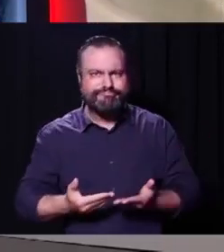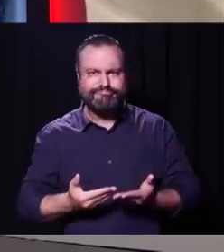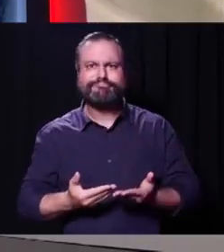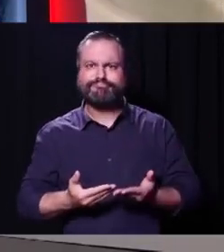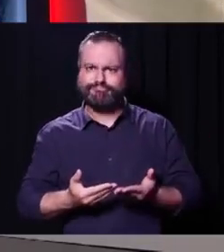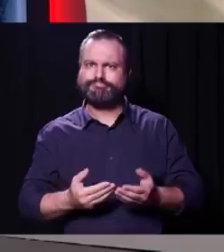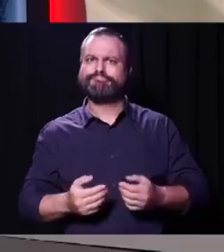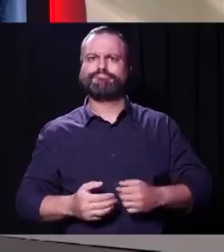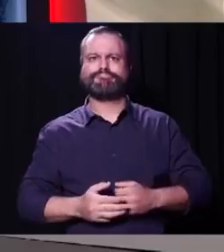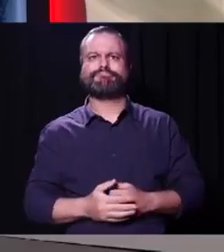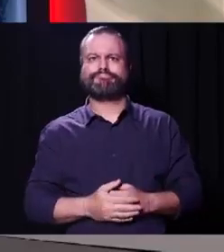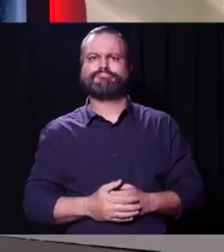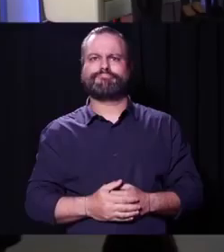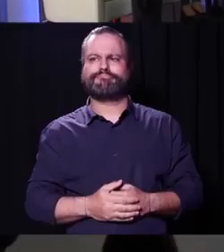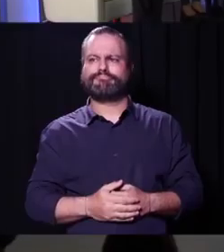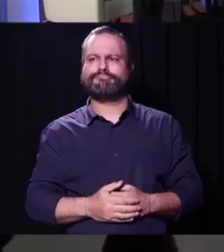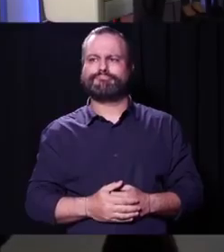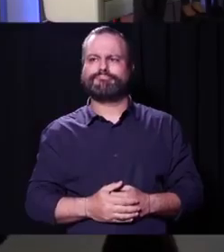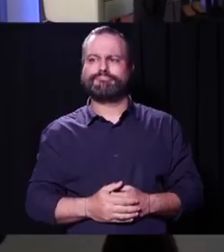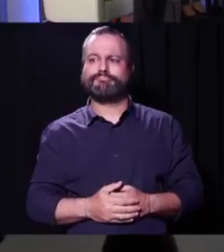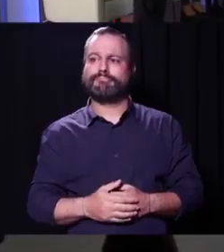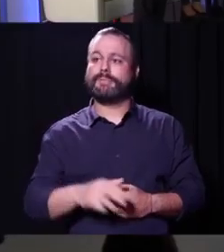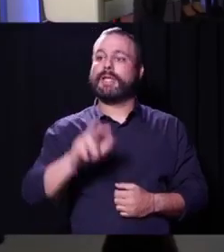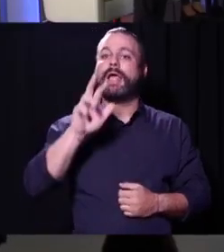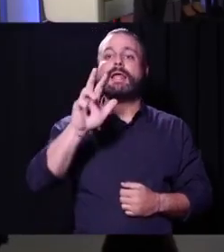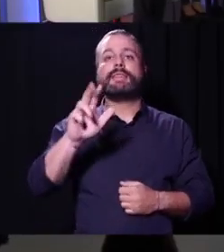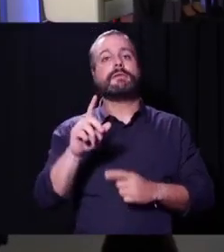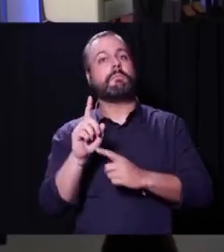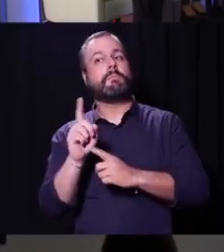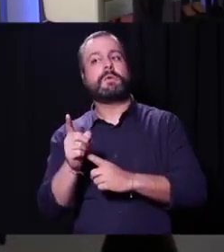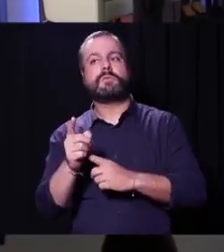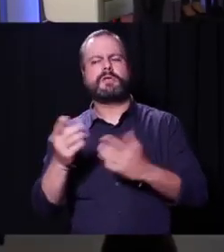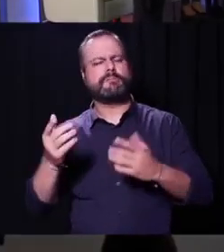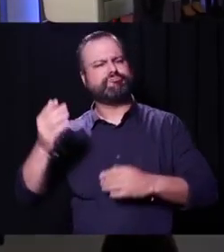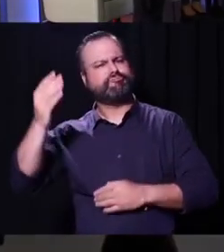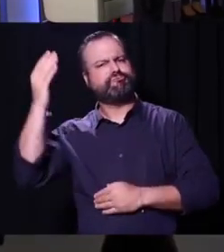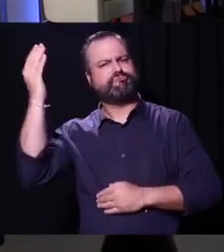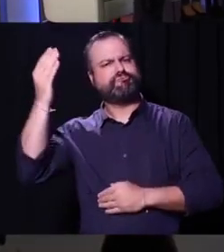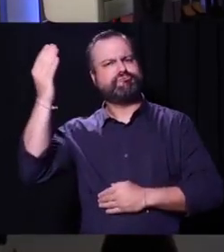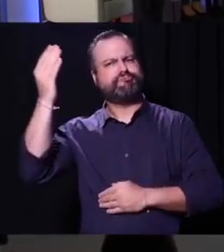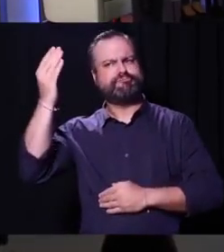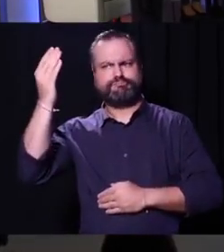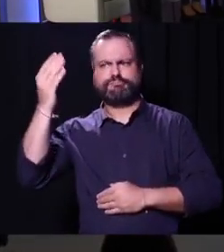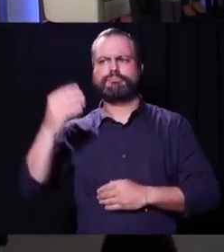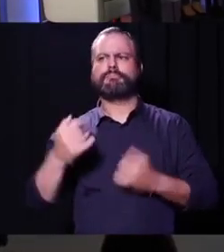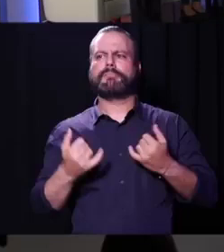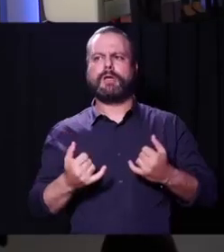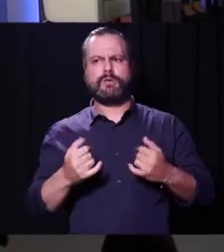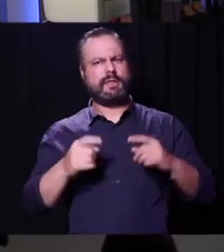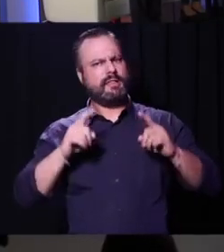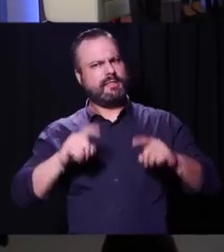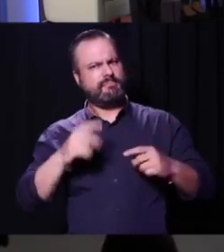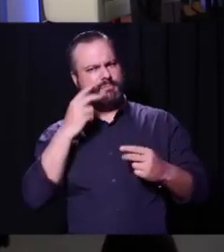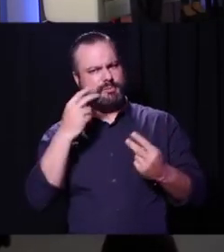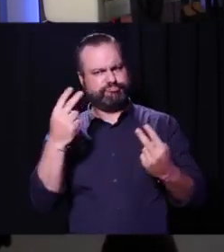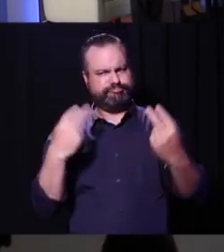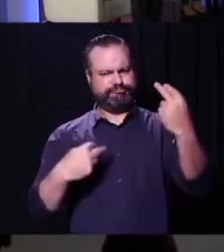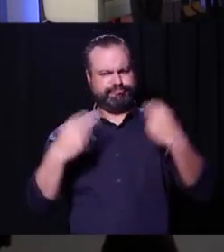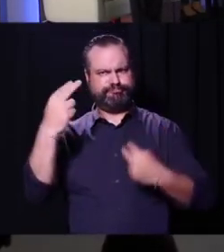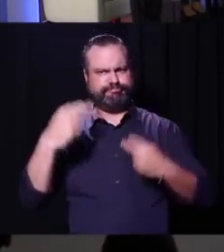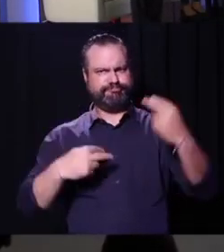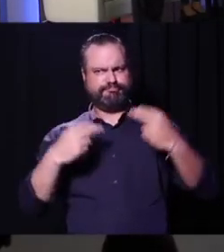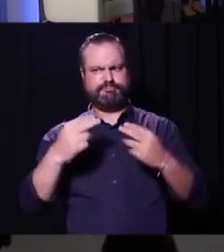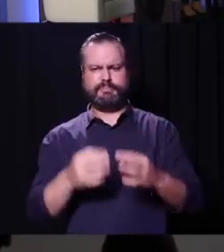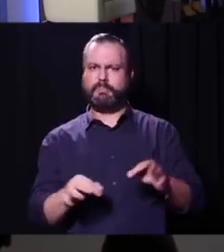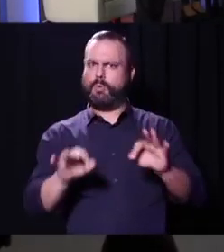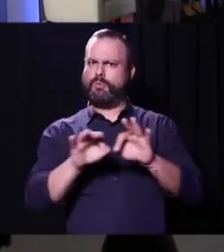usted 3 minutos para hacer una presentación inicial sobre los temas que usted desee. Al término de esa